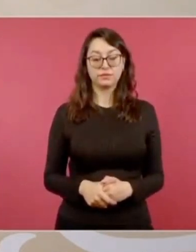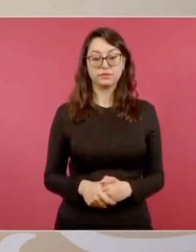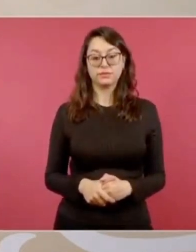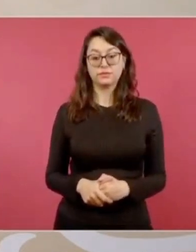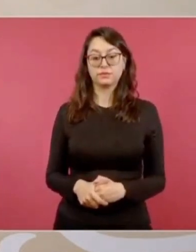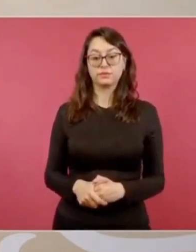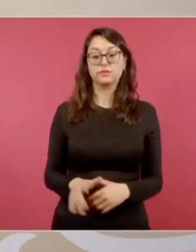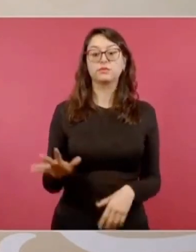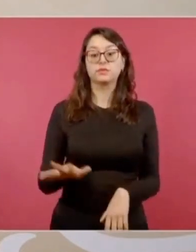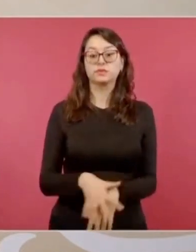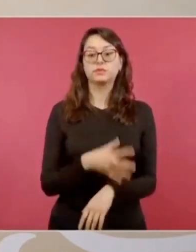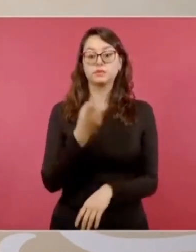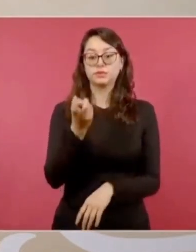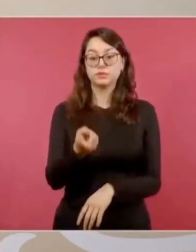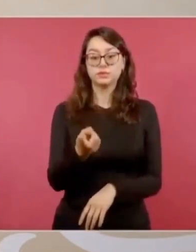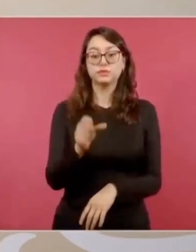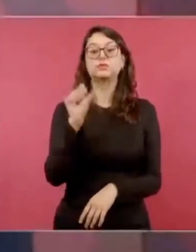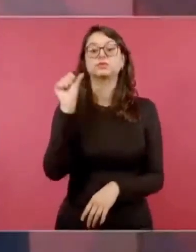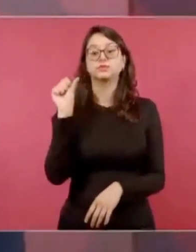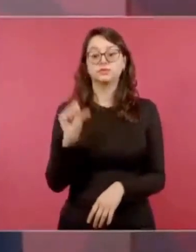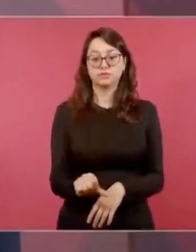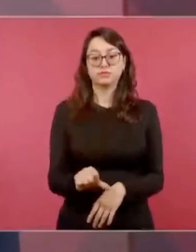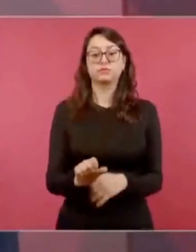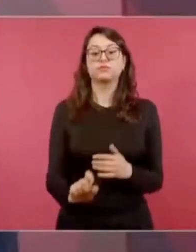hoy de nuevo